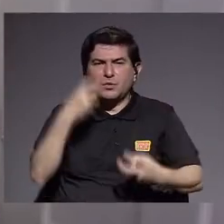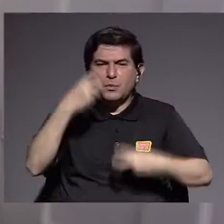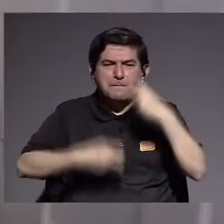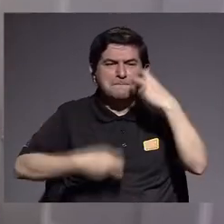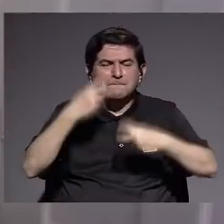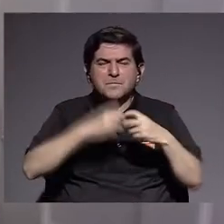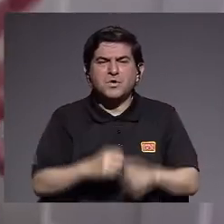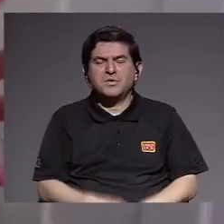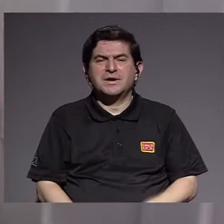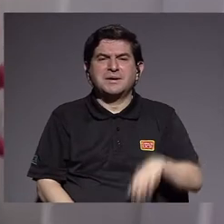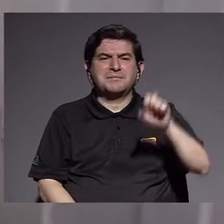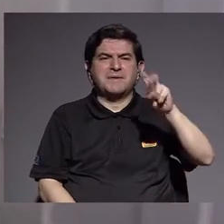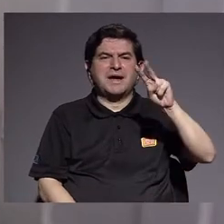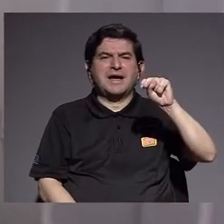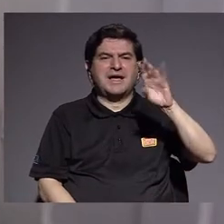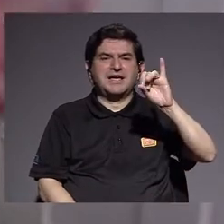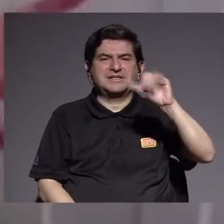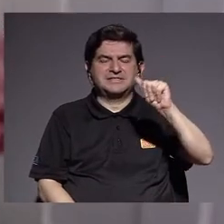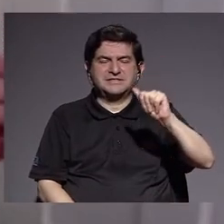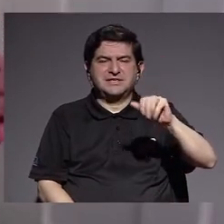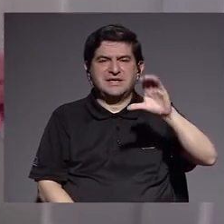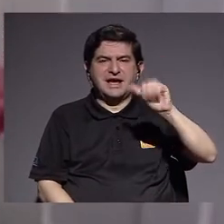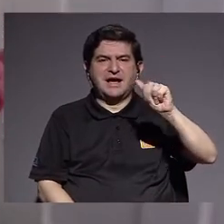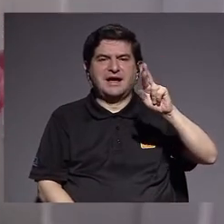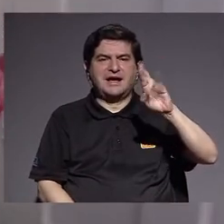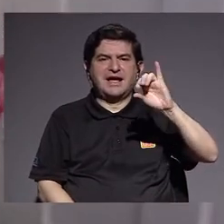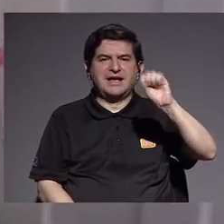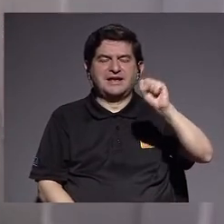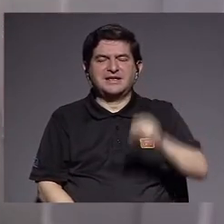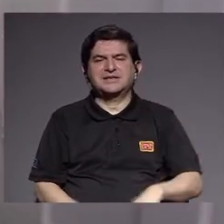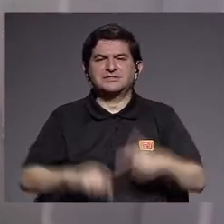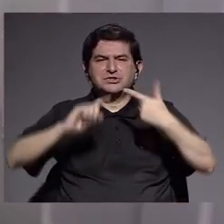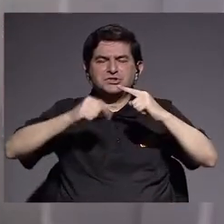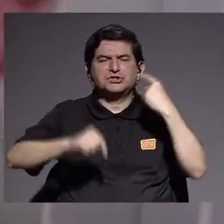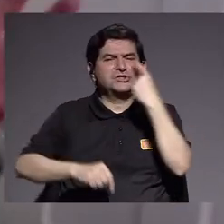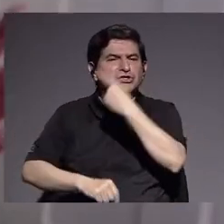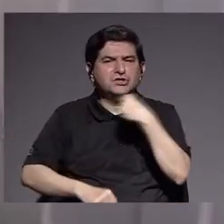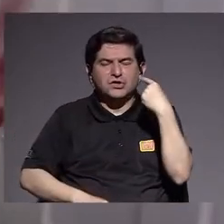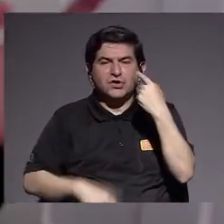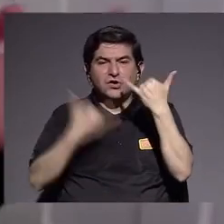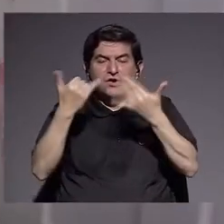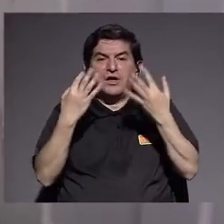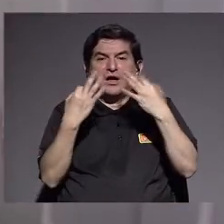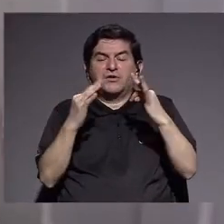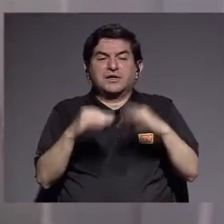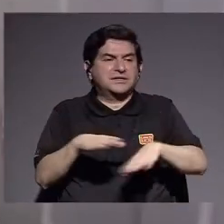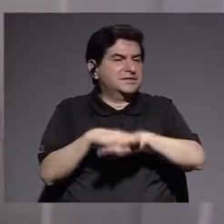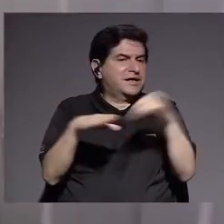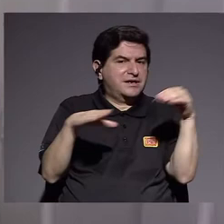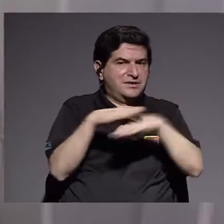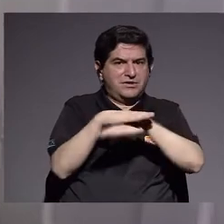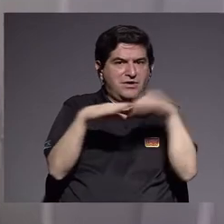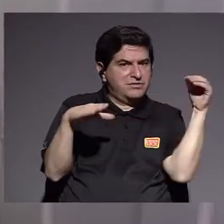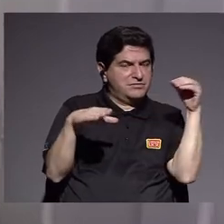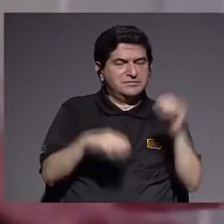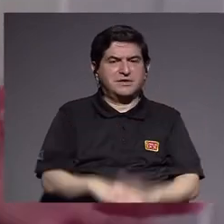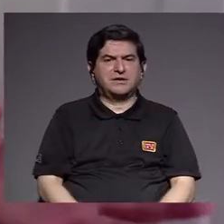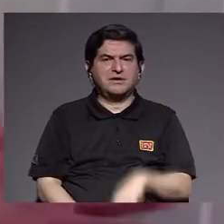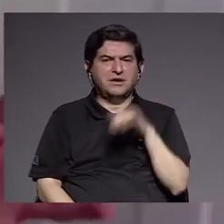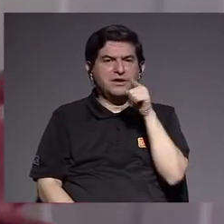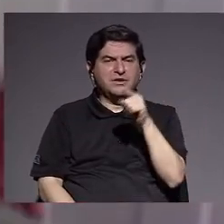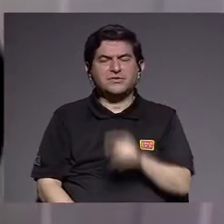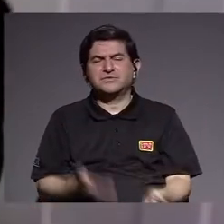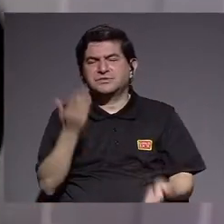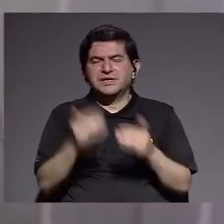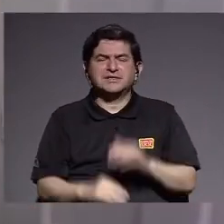dental imagínate orita la idea es tratar de no salir y vos desesperado un fin de semana buscando un dentista porque tener dolor